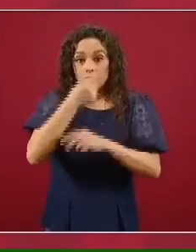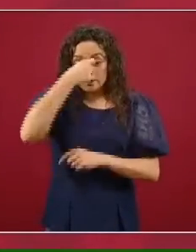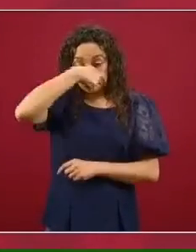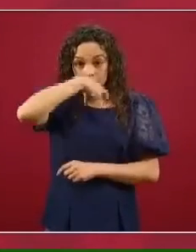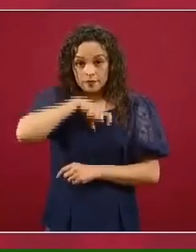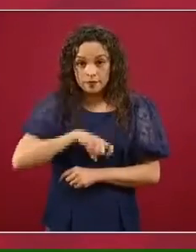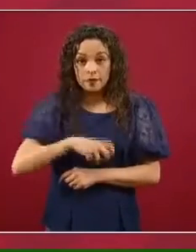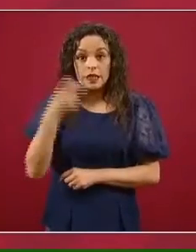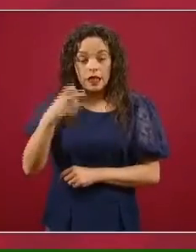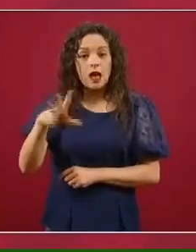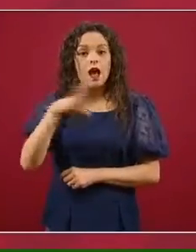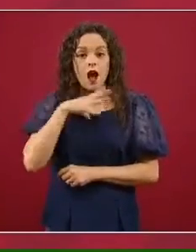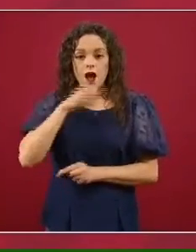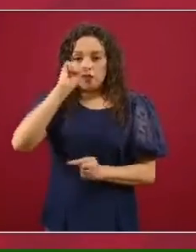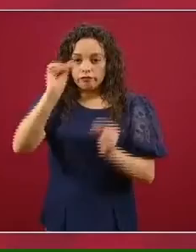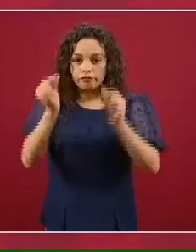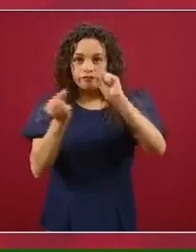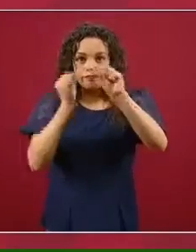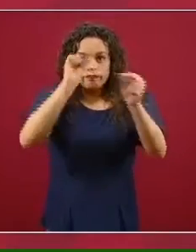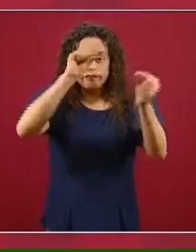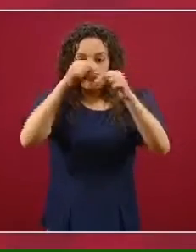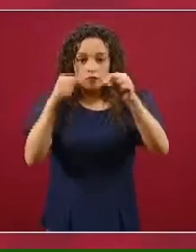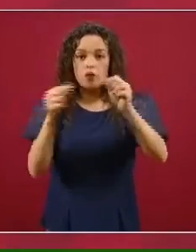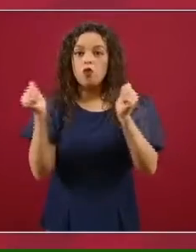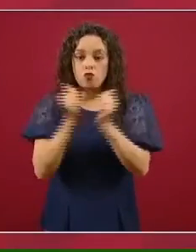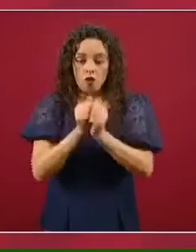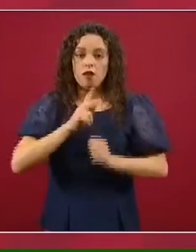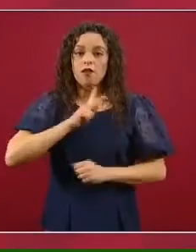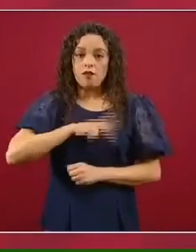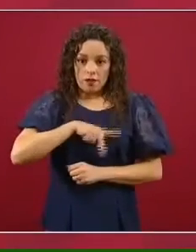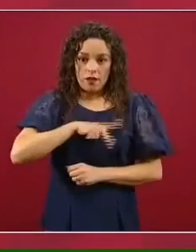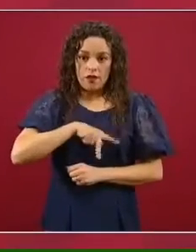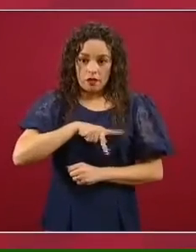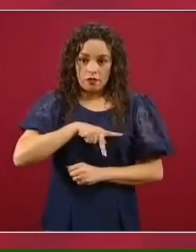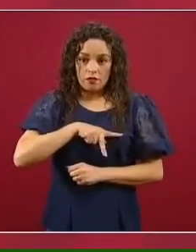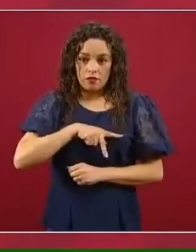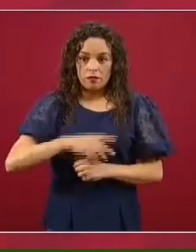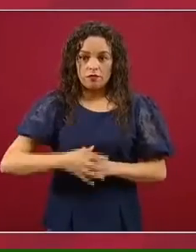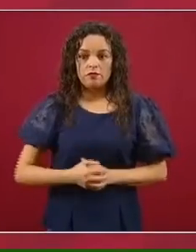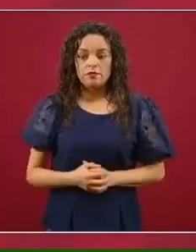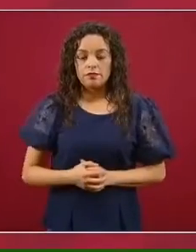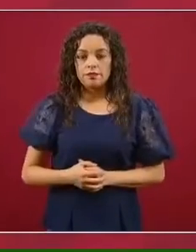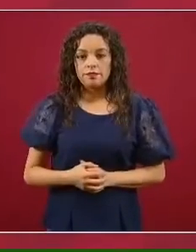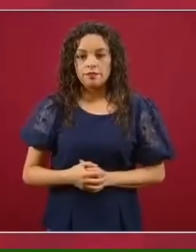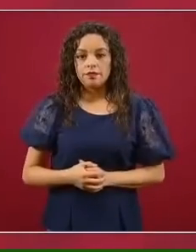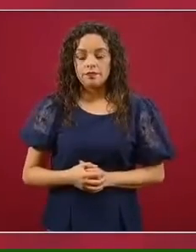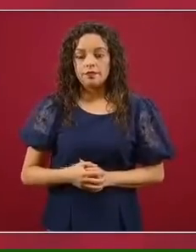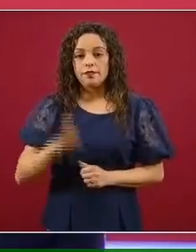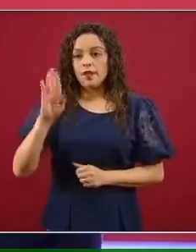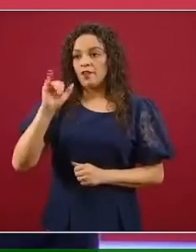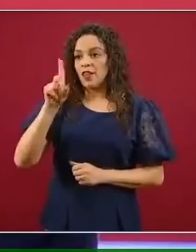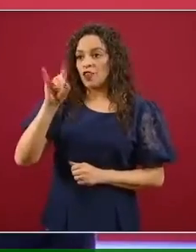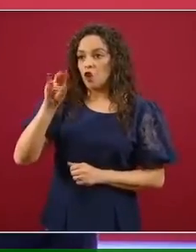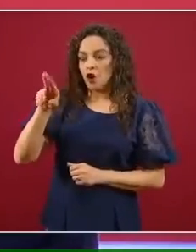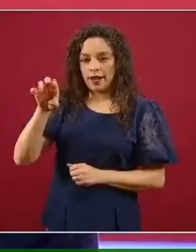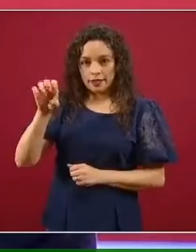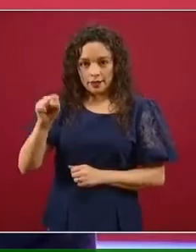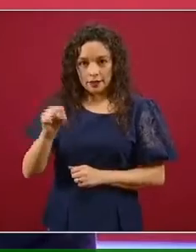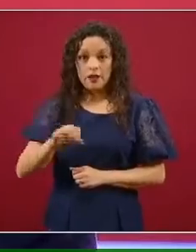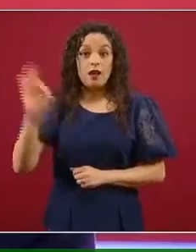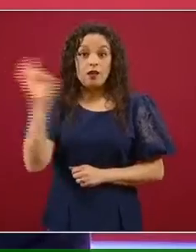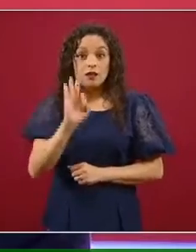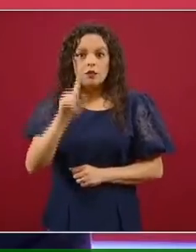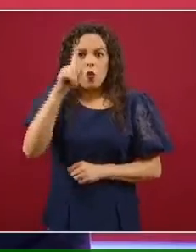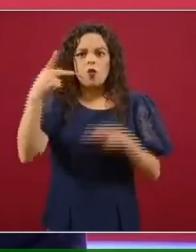partículas podrían tener el virus en su forma infectante, viriones, y entonces una persona que después pasara por el